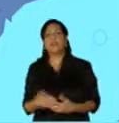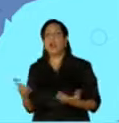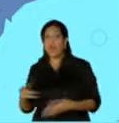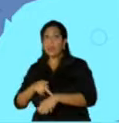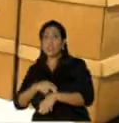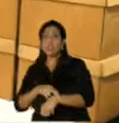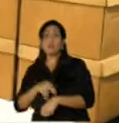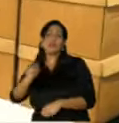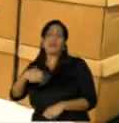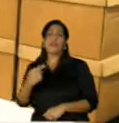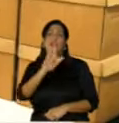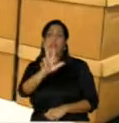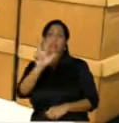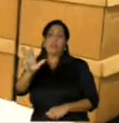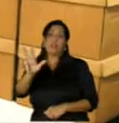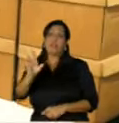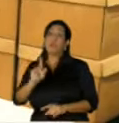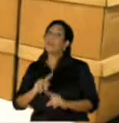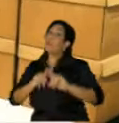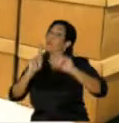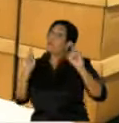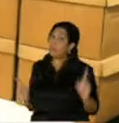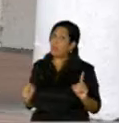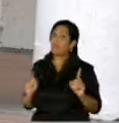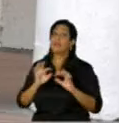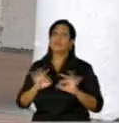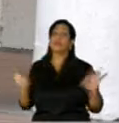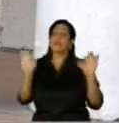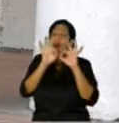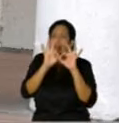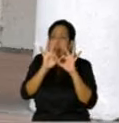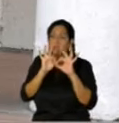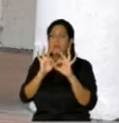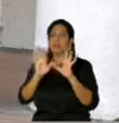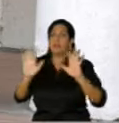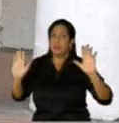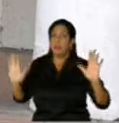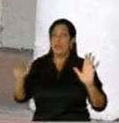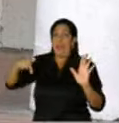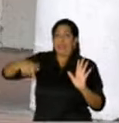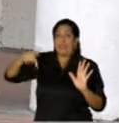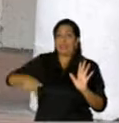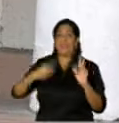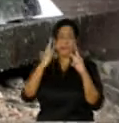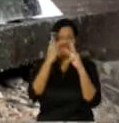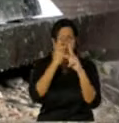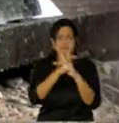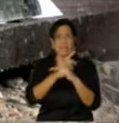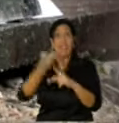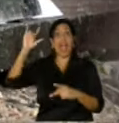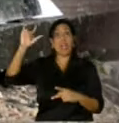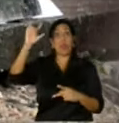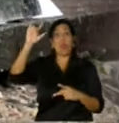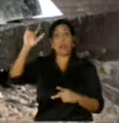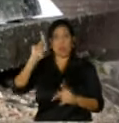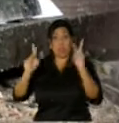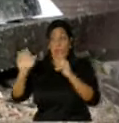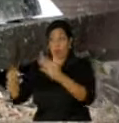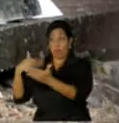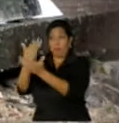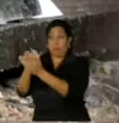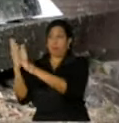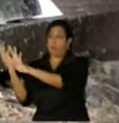confirmadas hasta el momento, pero sí es importante recalcar que somos uno de los primeros lugares que se está haciendo ceñimiento en el aeropuerto. Nosotros todos